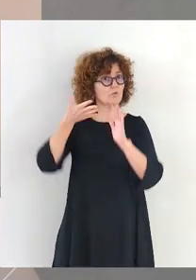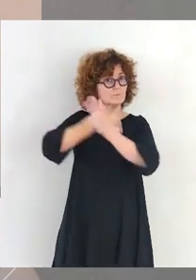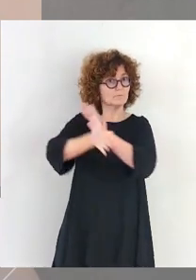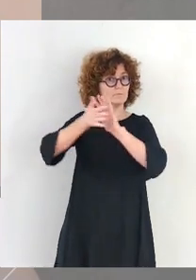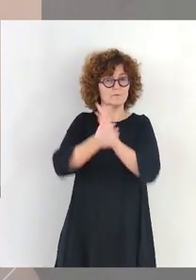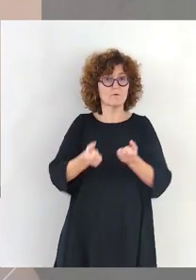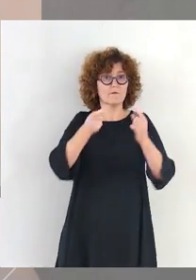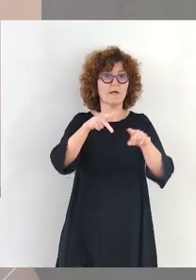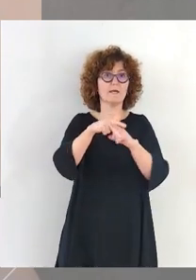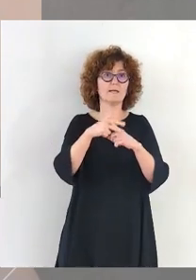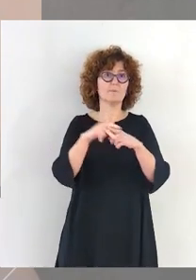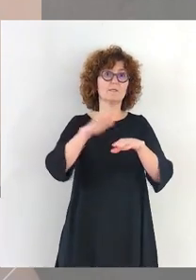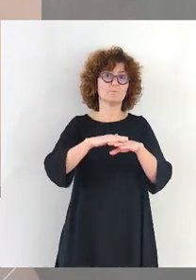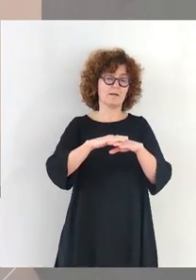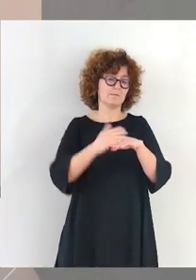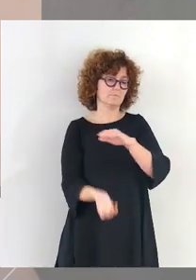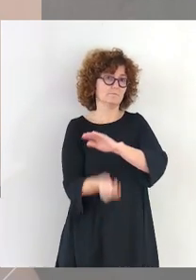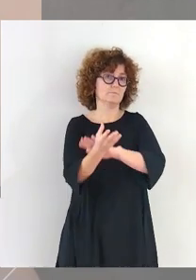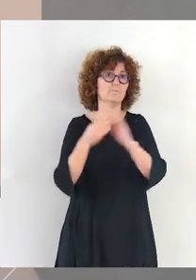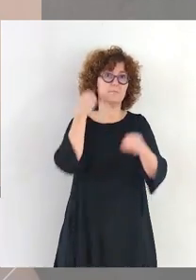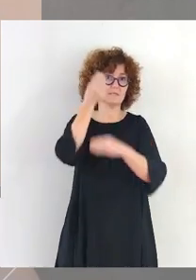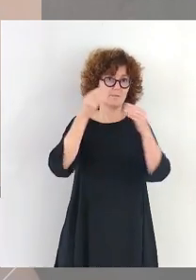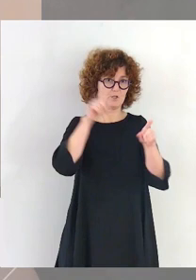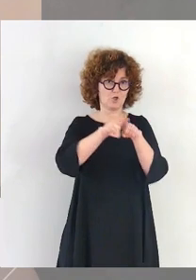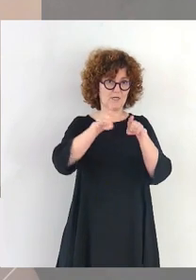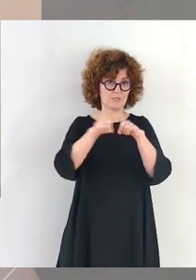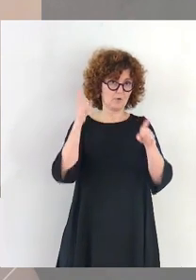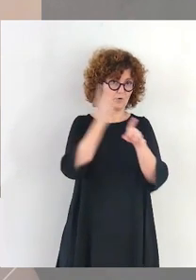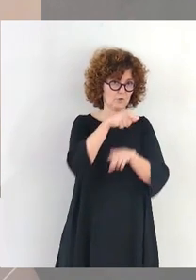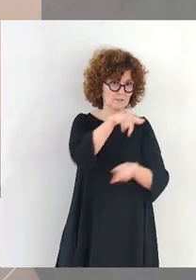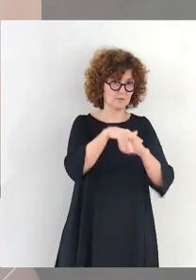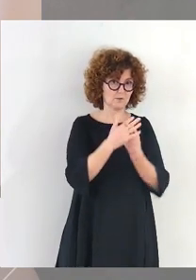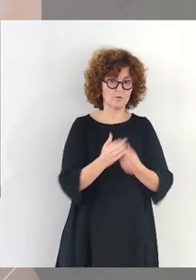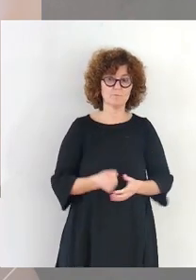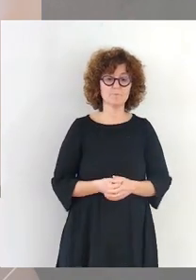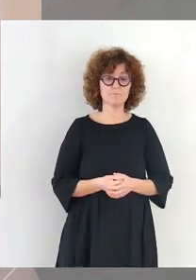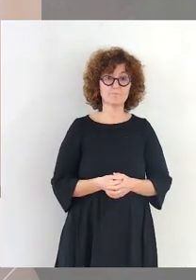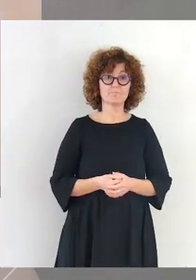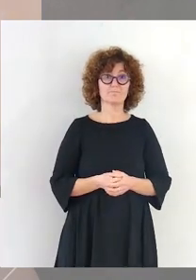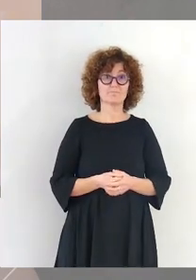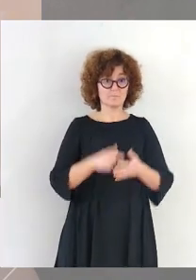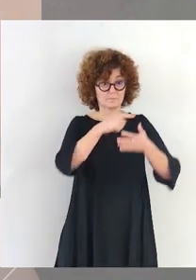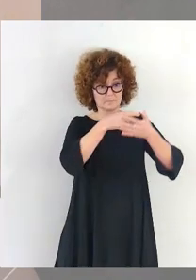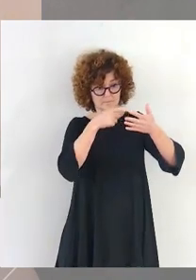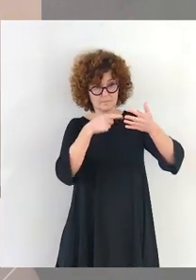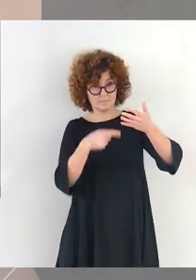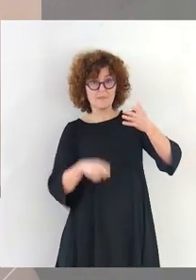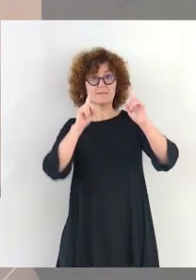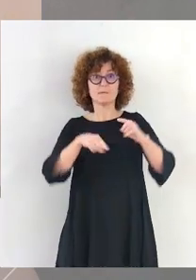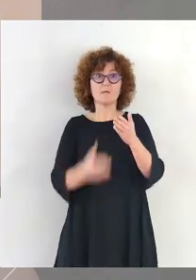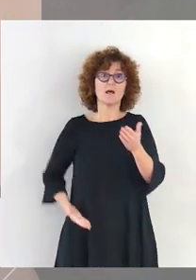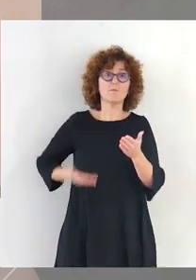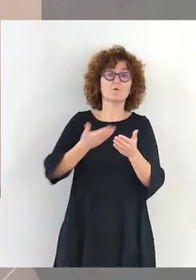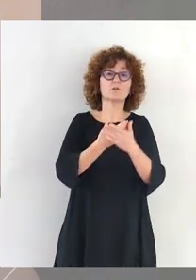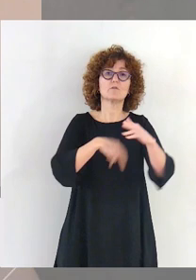herramientas para generar un pensamiento crítico y en relación a todo ello la aportación de la fundación